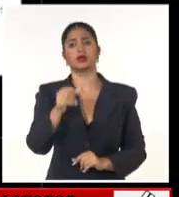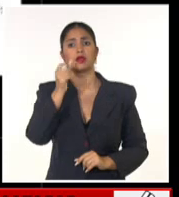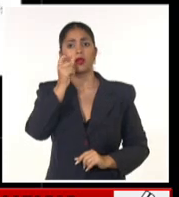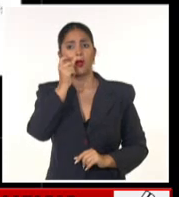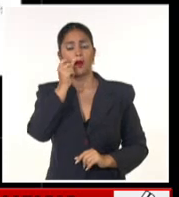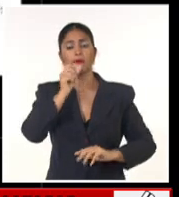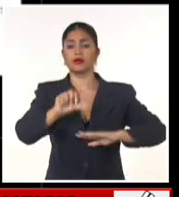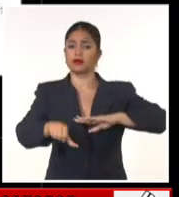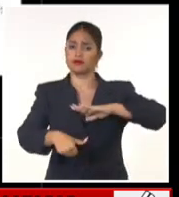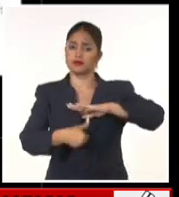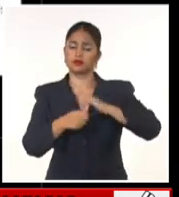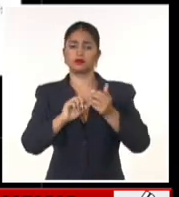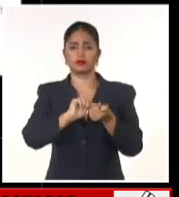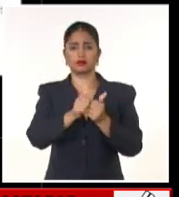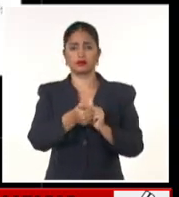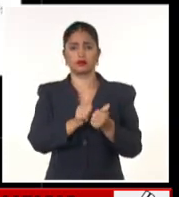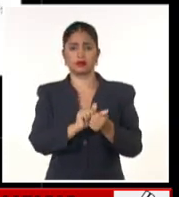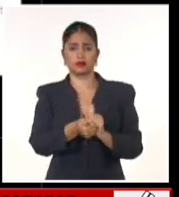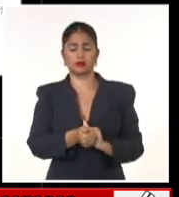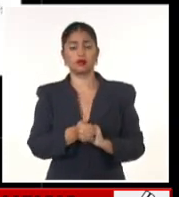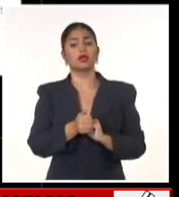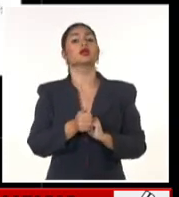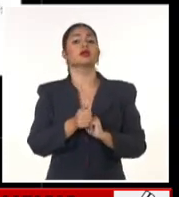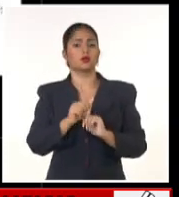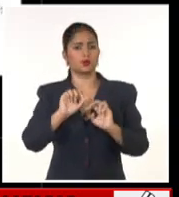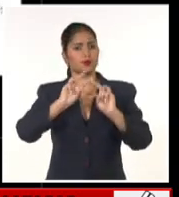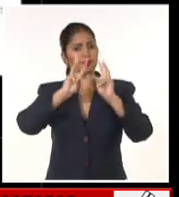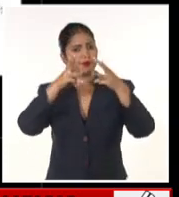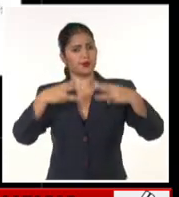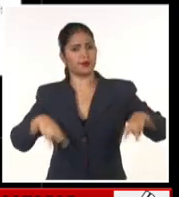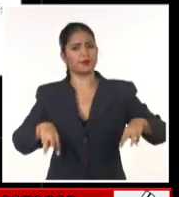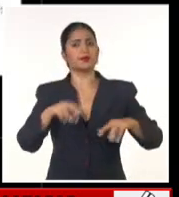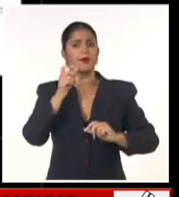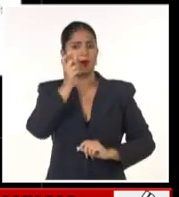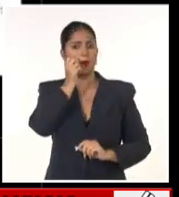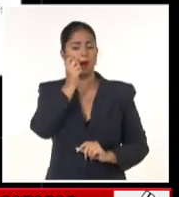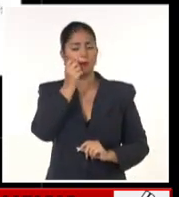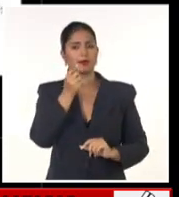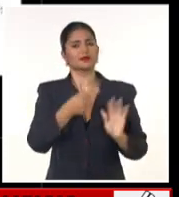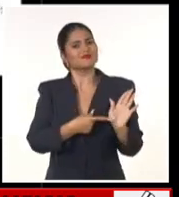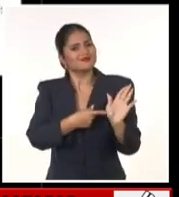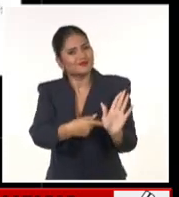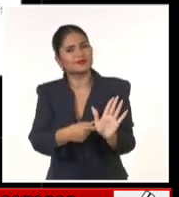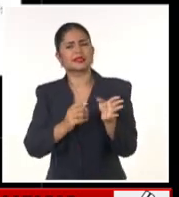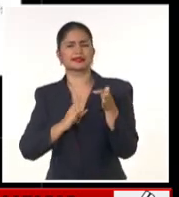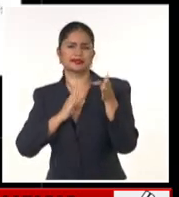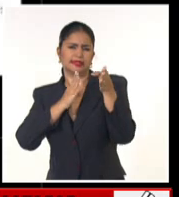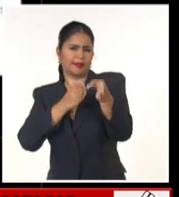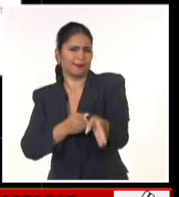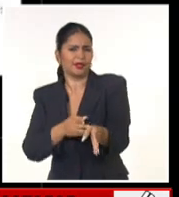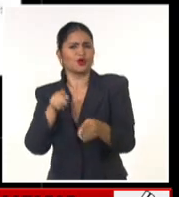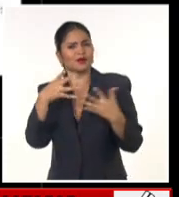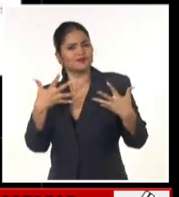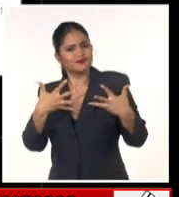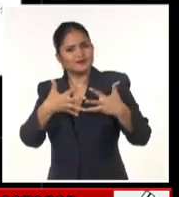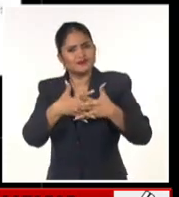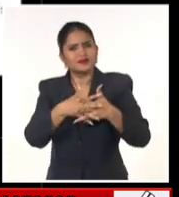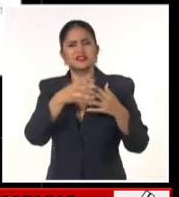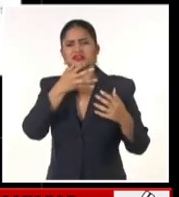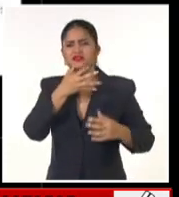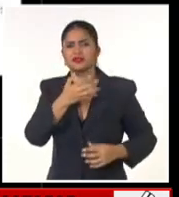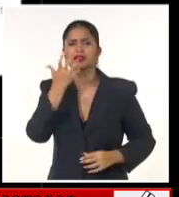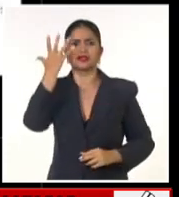Montiller, publicó en su cuenta en X sobre el gallego Fernández, un ejemplo de fidelidad inquebrantable a Fidel y Raúl como parte